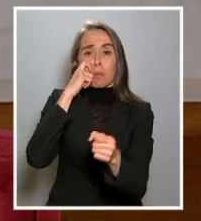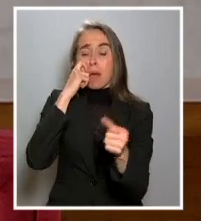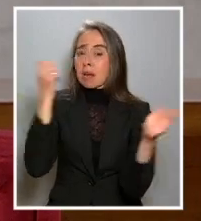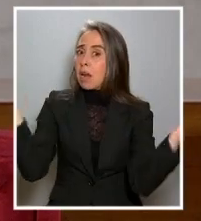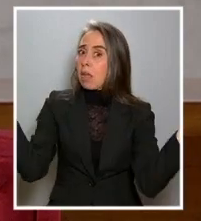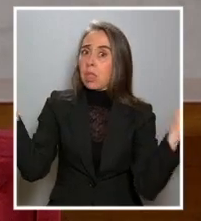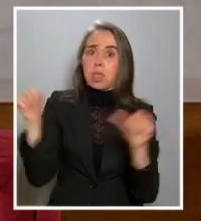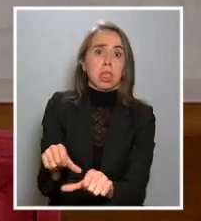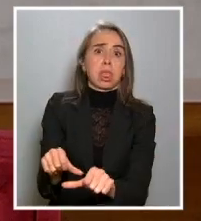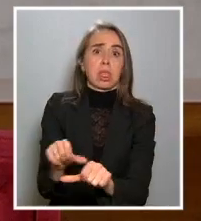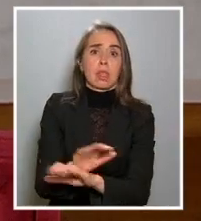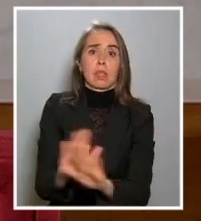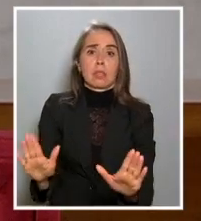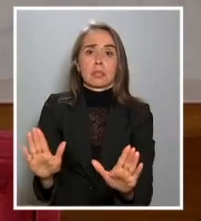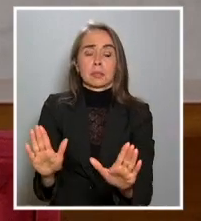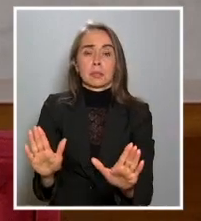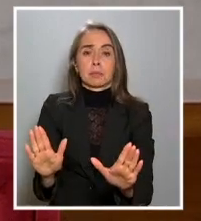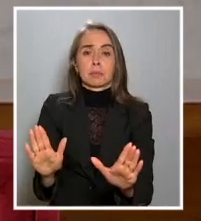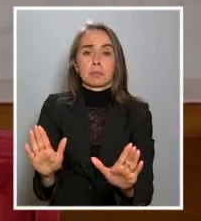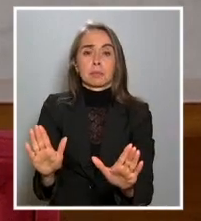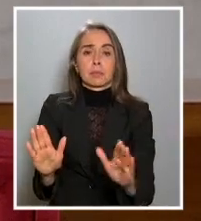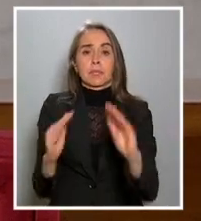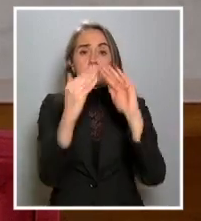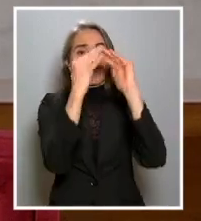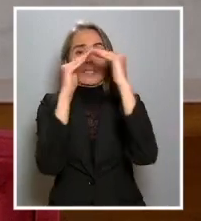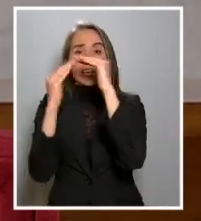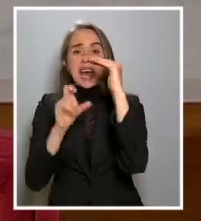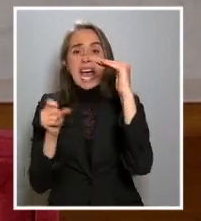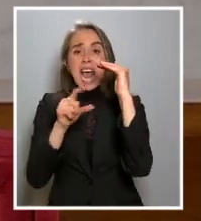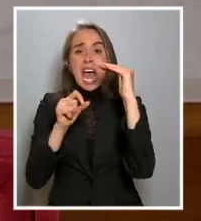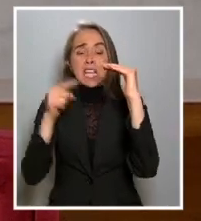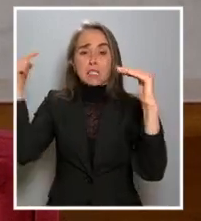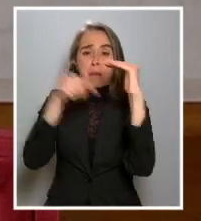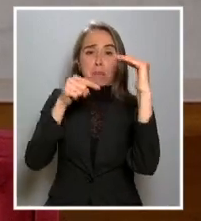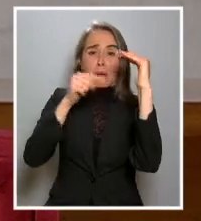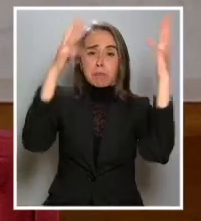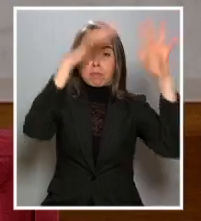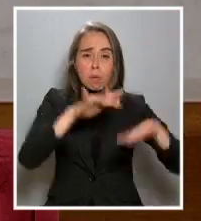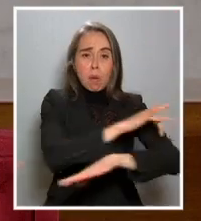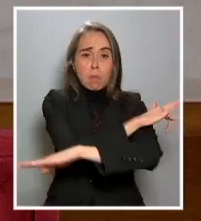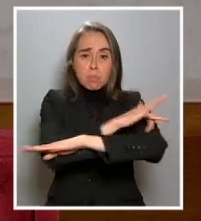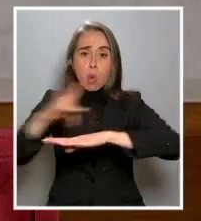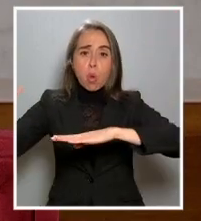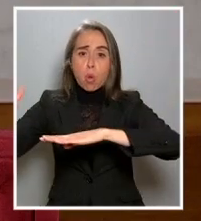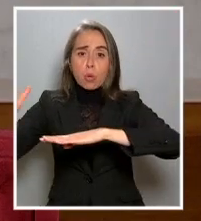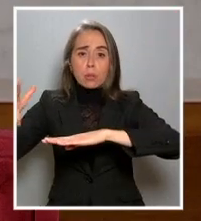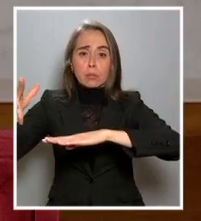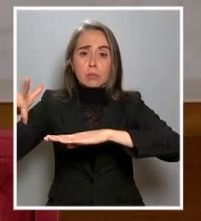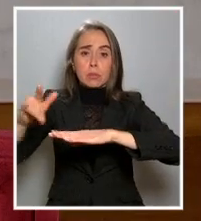catastrófica y la infraestructura en Gaza prácticamente arrasada.